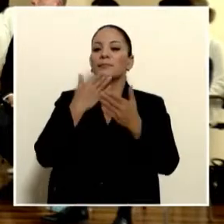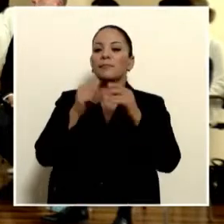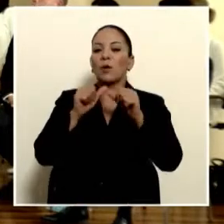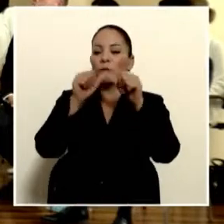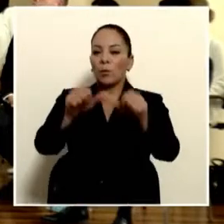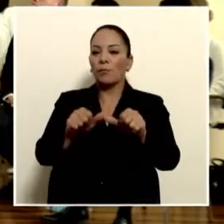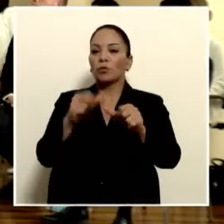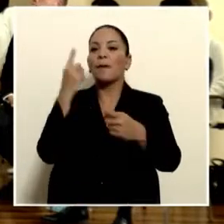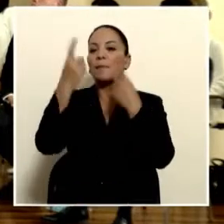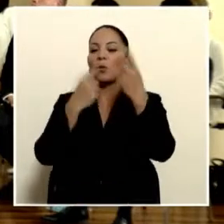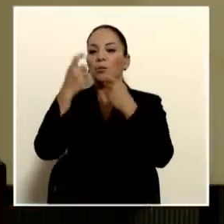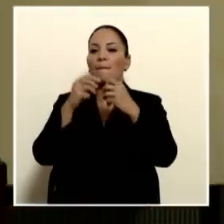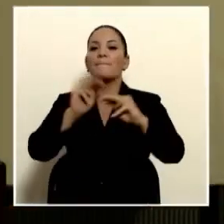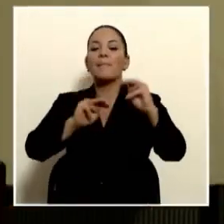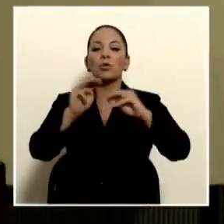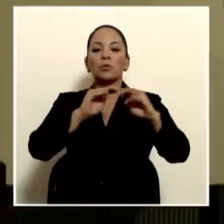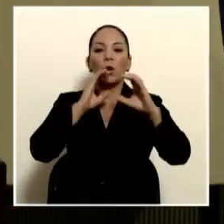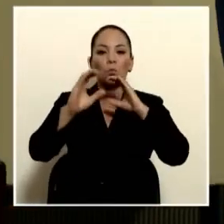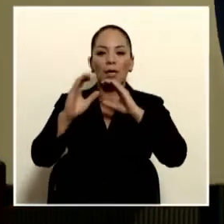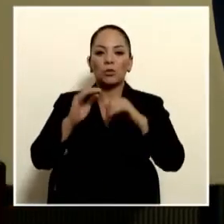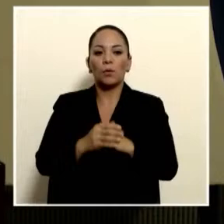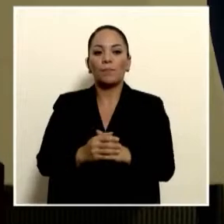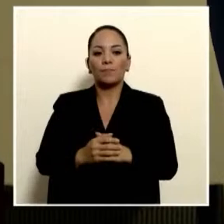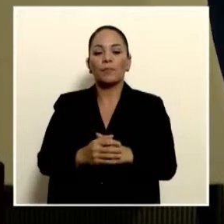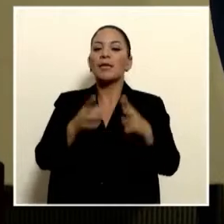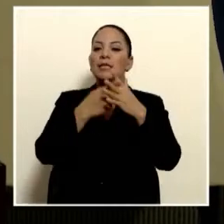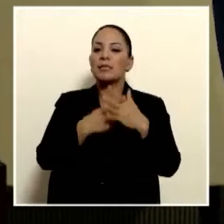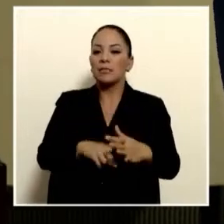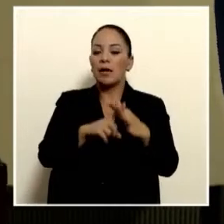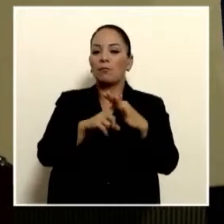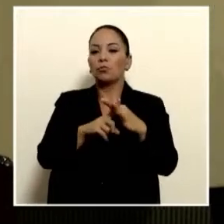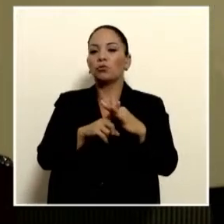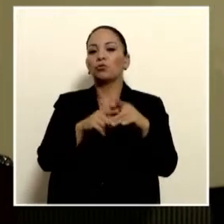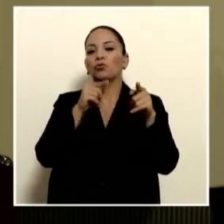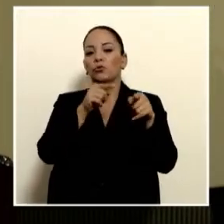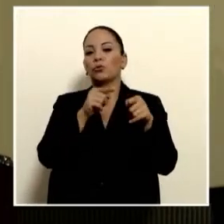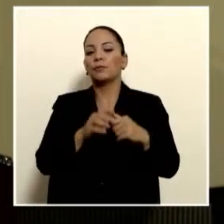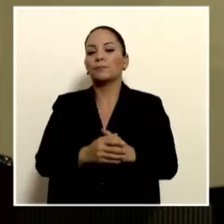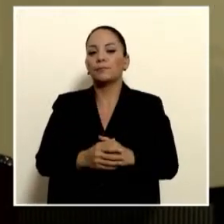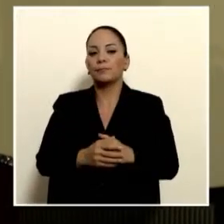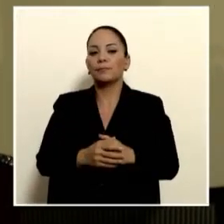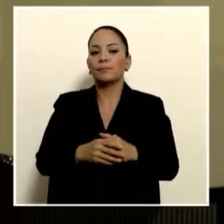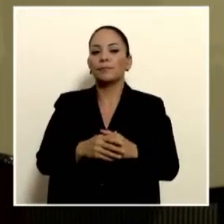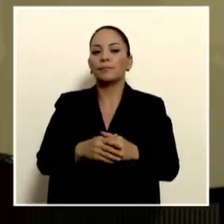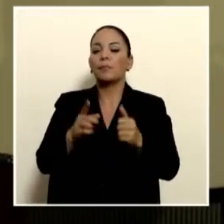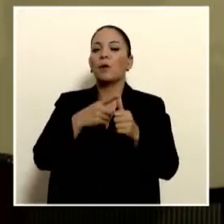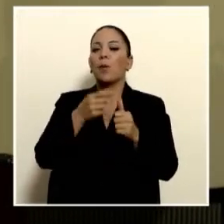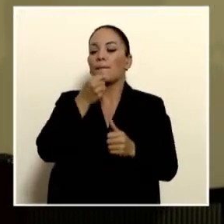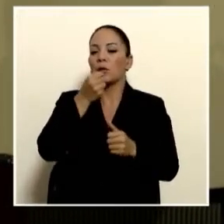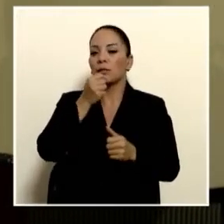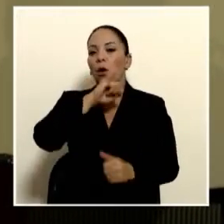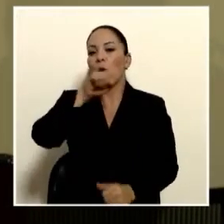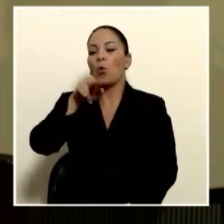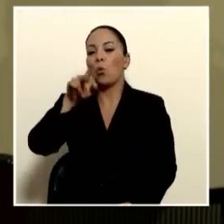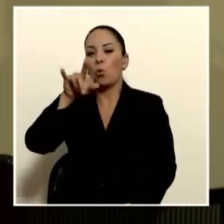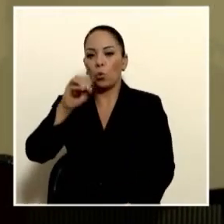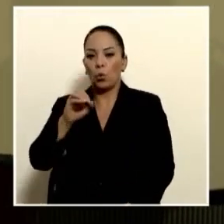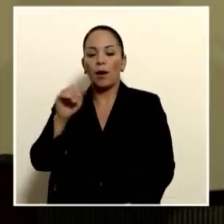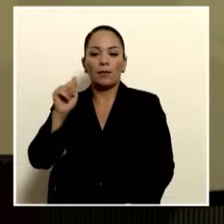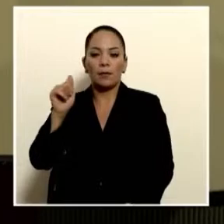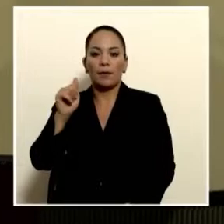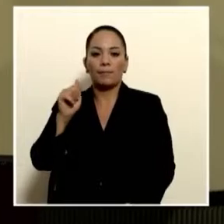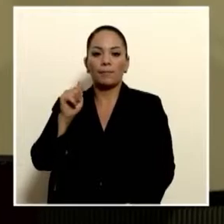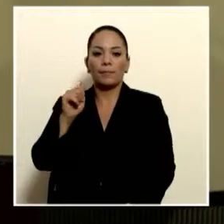Continuamos con las consultas de los medios de comunicación. Para iniciar, hablamos con el periodista Julio Arrieta